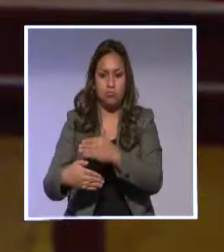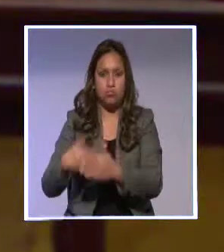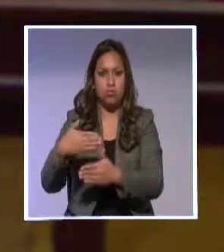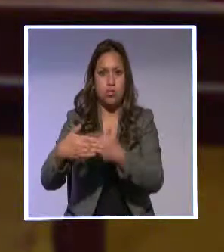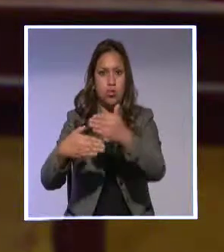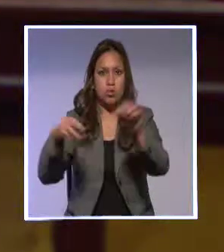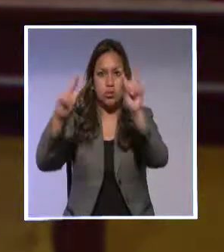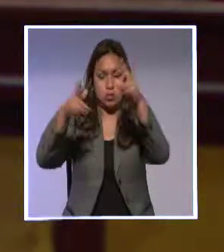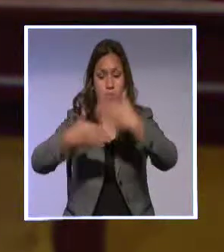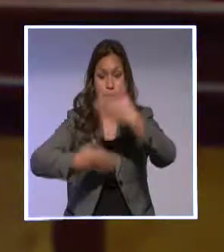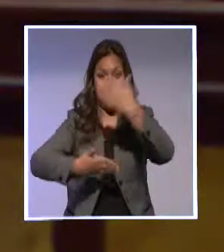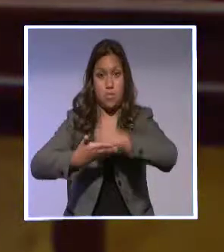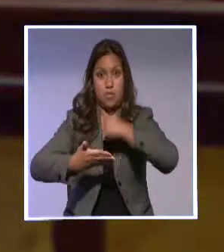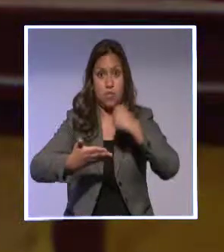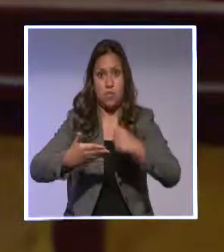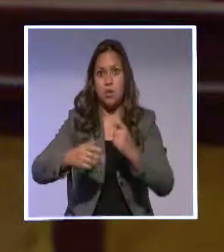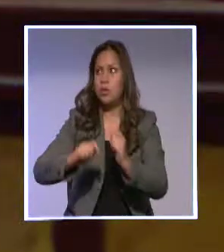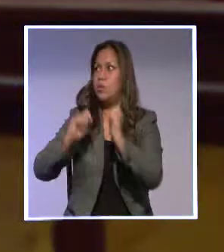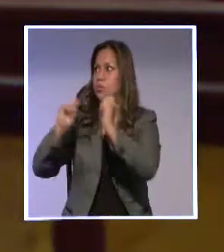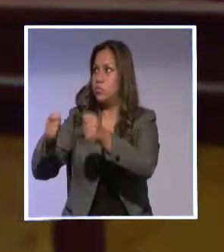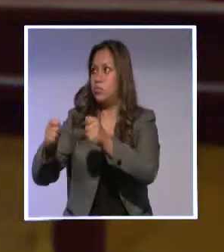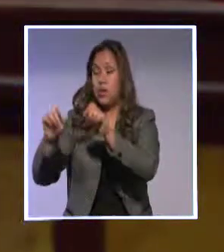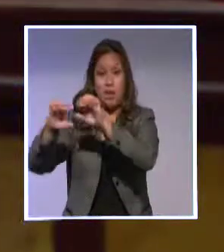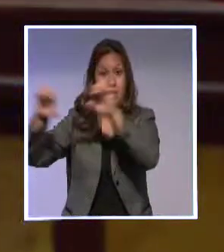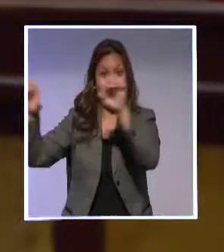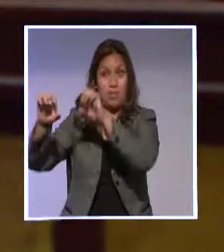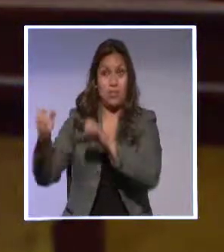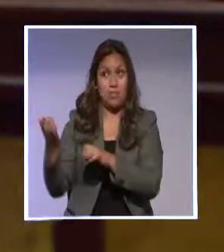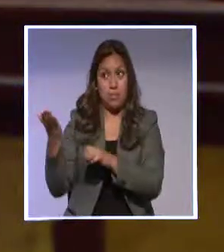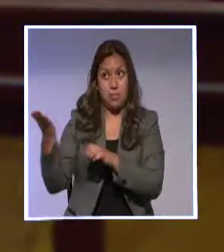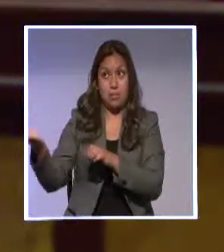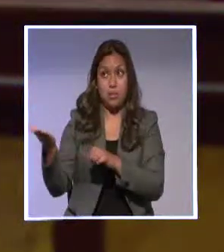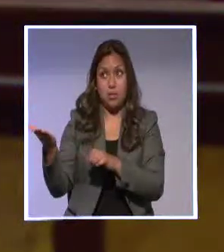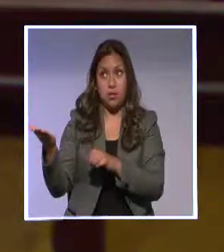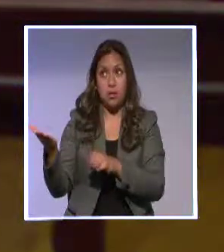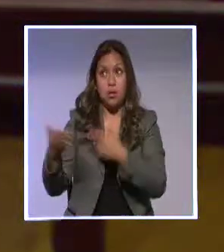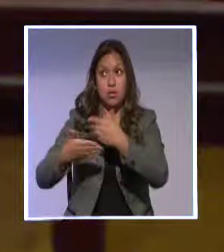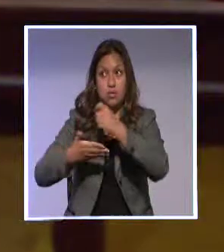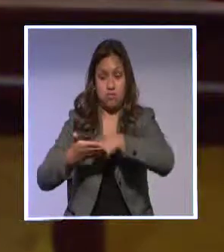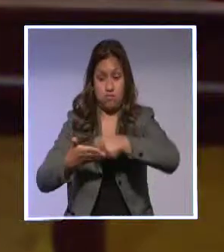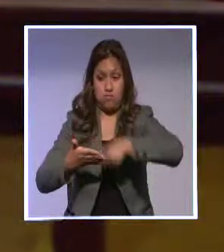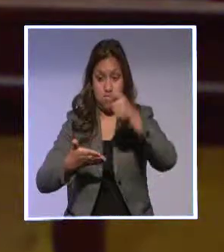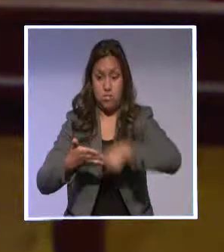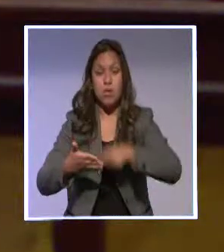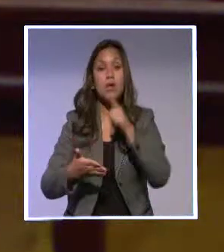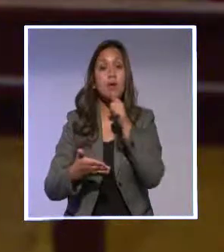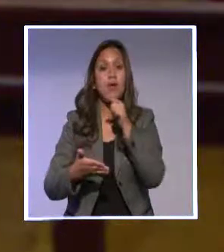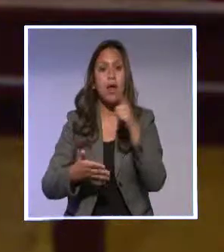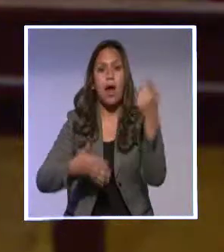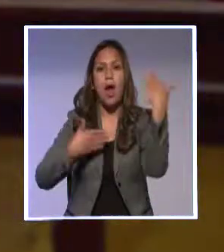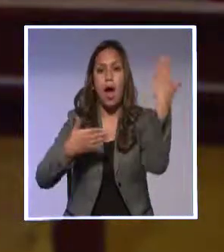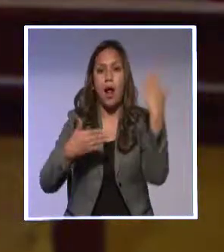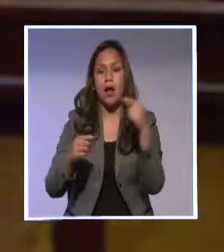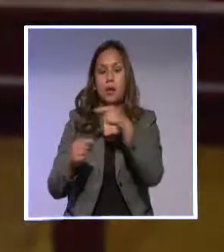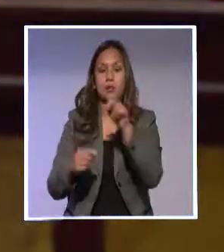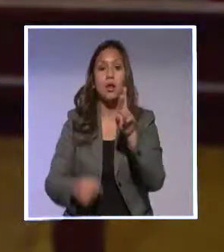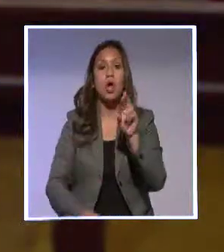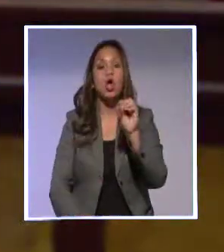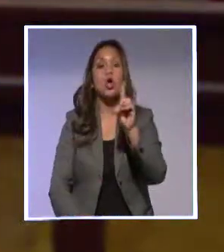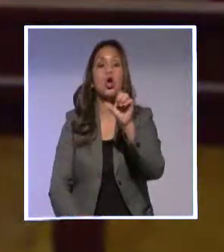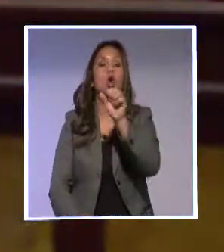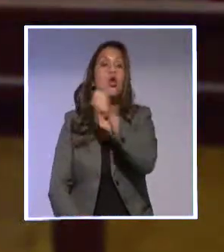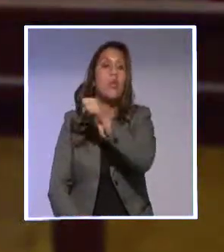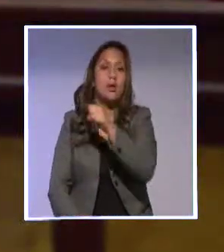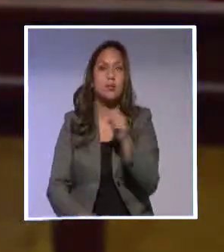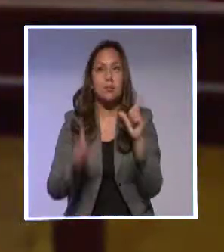adjudicación de odebrecht y antes del proceso de la firma de las firmas contractuales que realizó alcalde mauricio rodas y que incluso se tomó